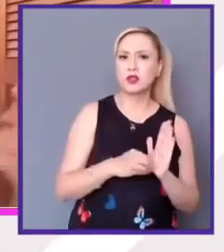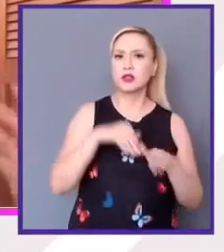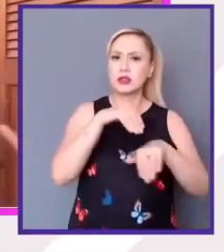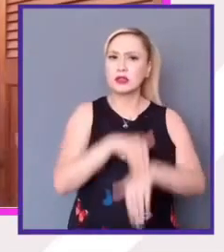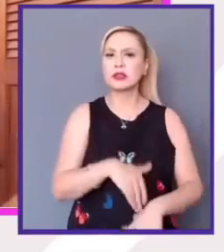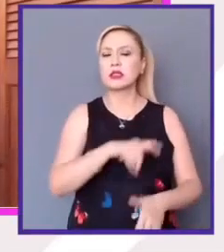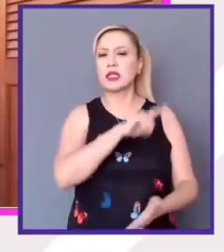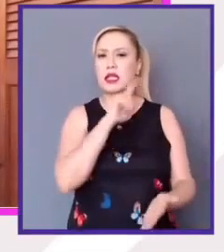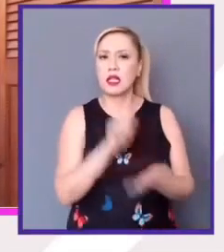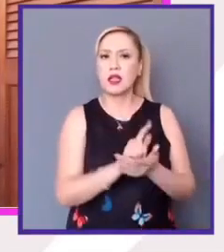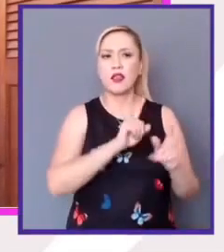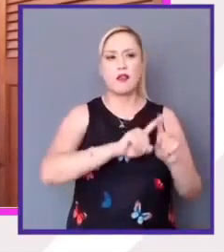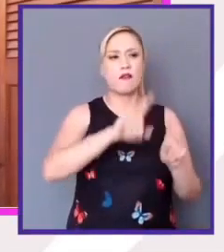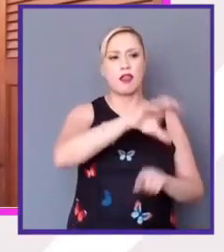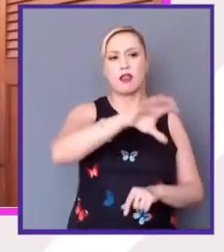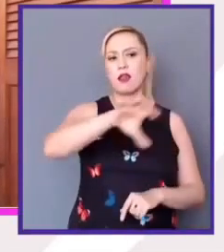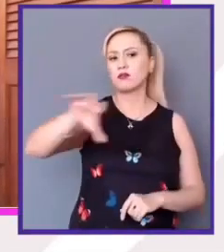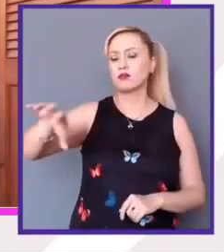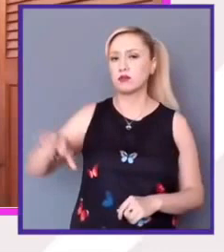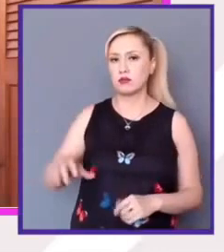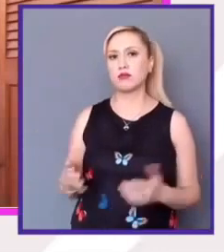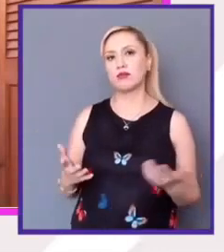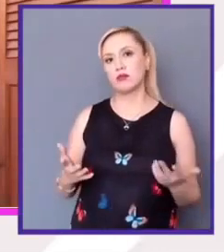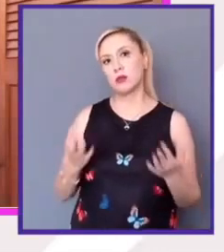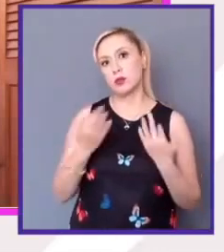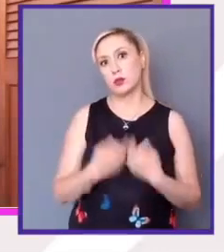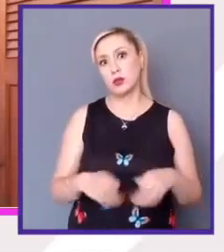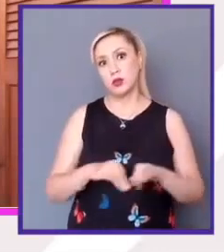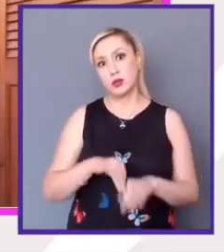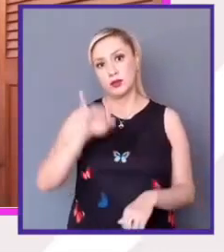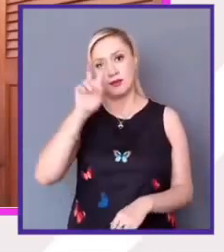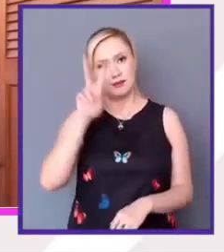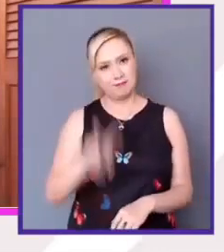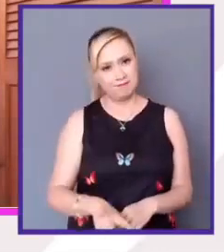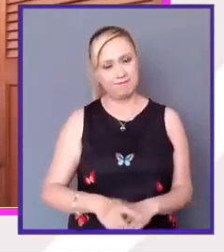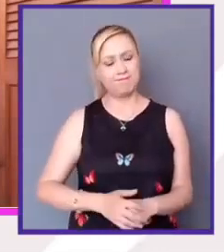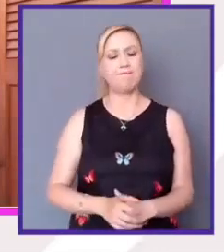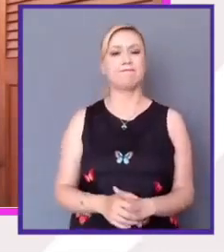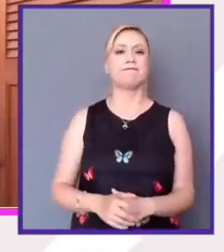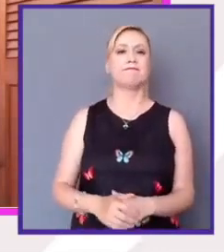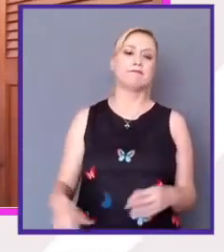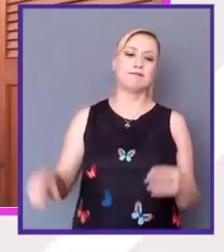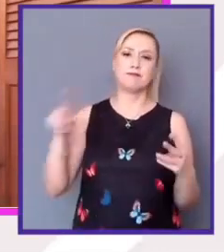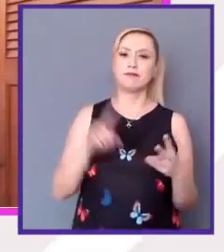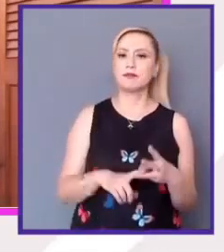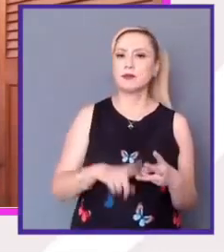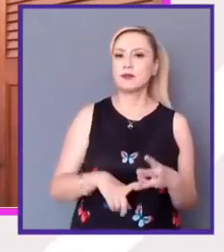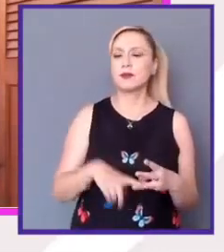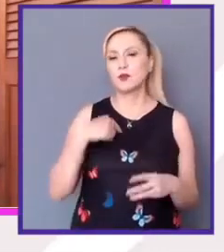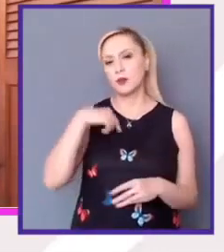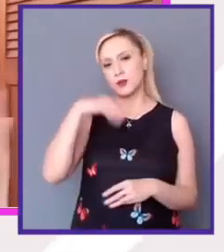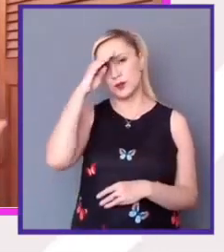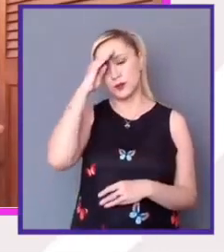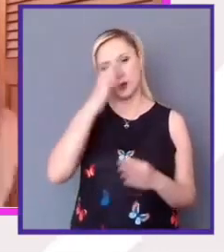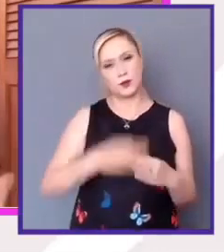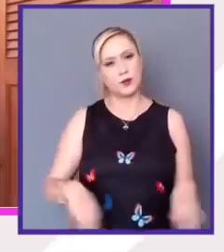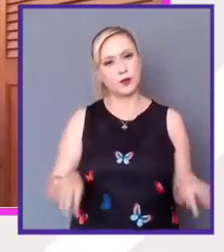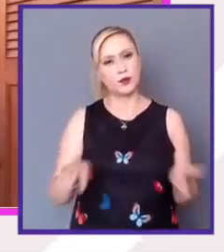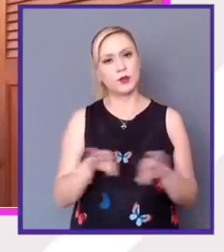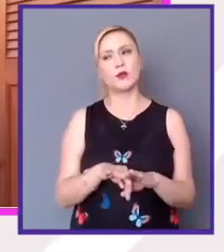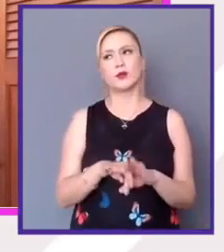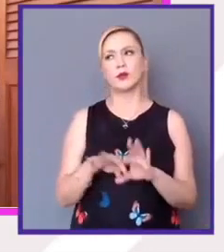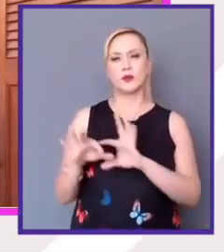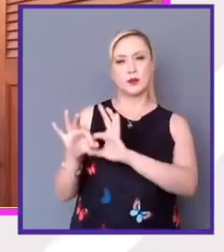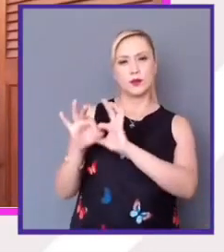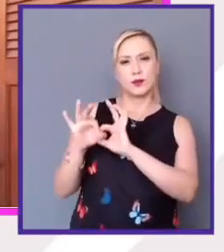distintas áreas que veíamos, ¿no? Entonces también eso es bien importante. Otra cuestión que también consideramos importante y que va relacionado con